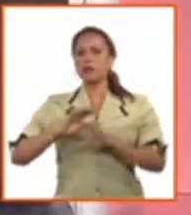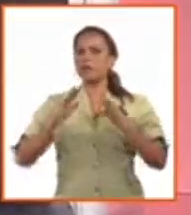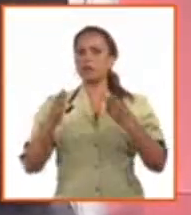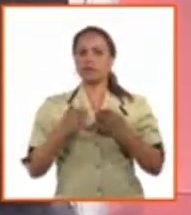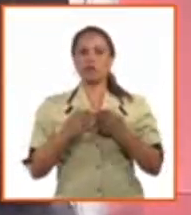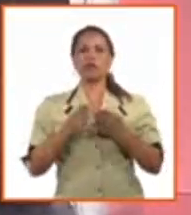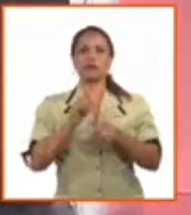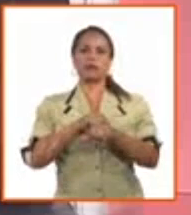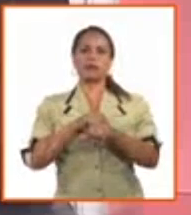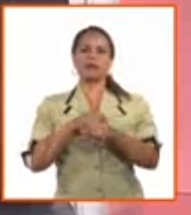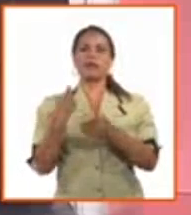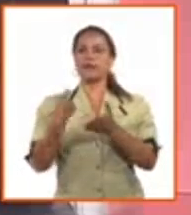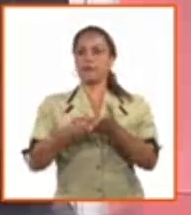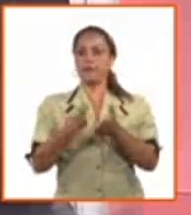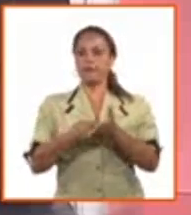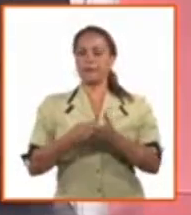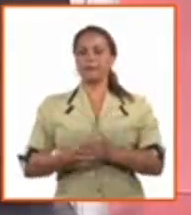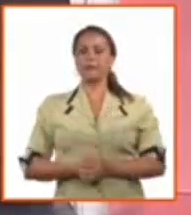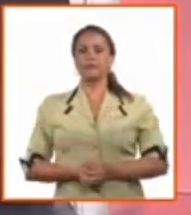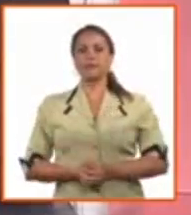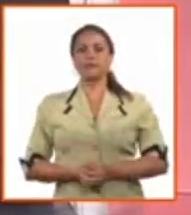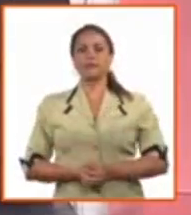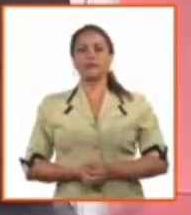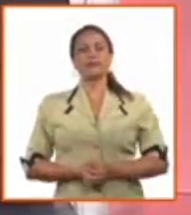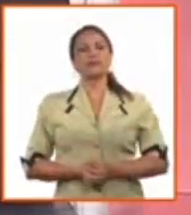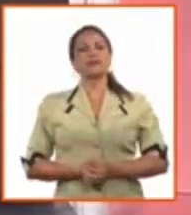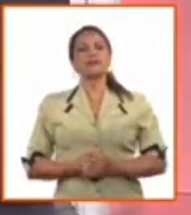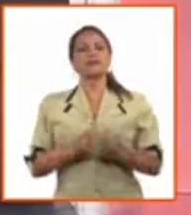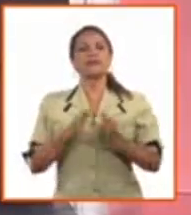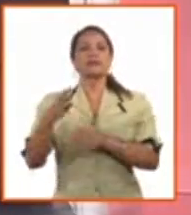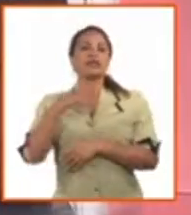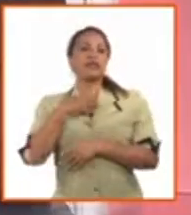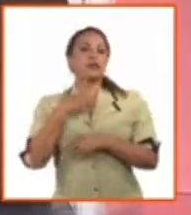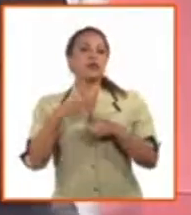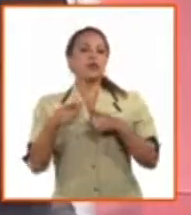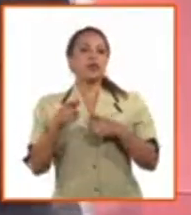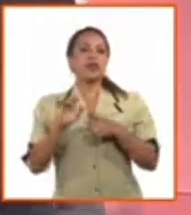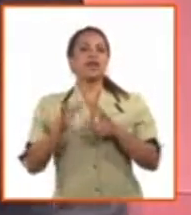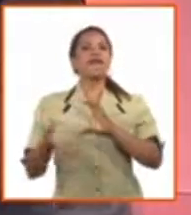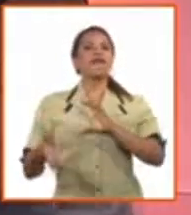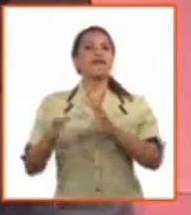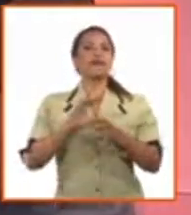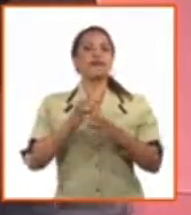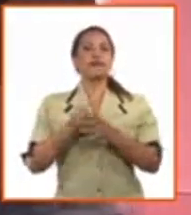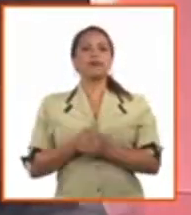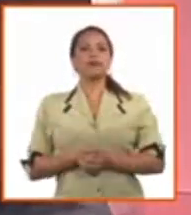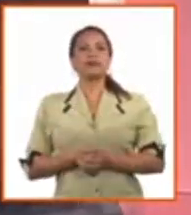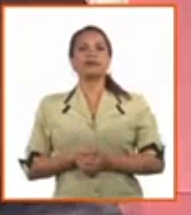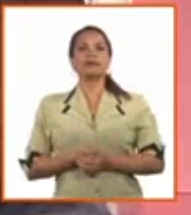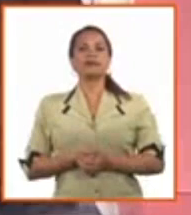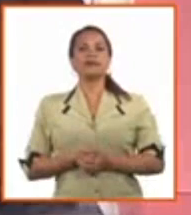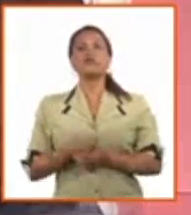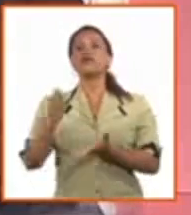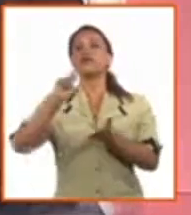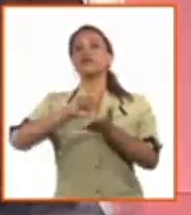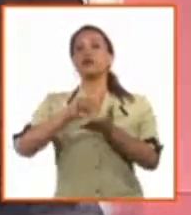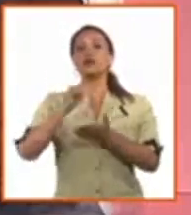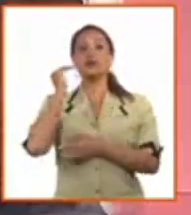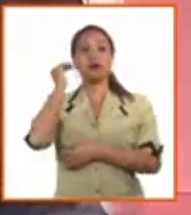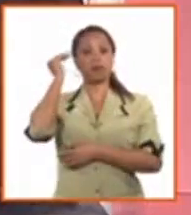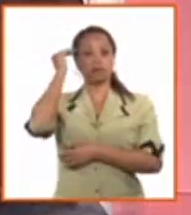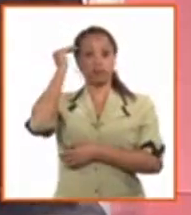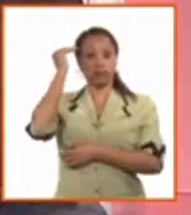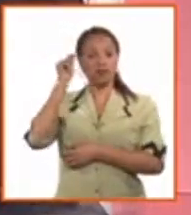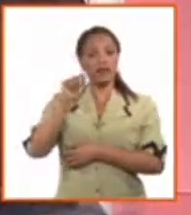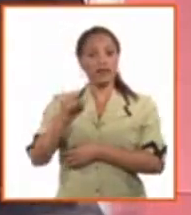aprovecha todo eso a financiamiento también tenemos en lo que respecta a la formación y la formación tenemos entre capacitación